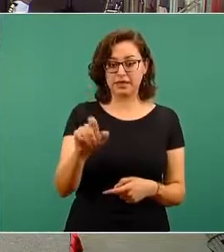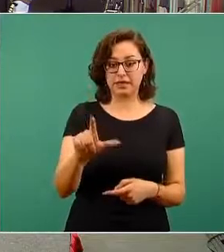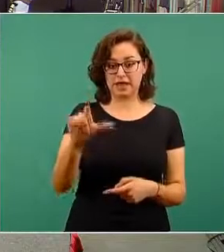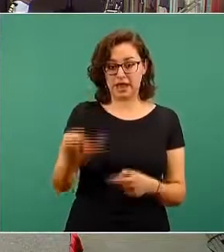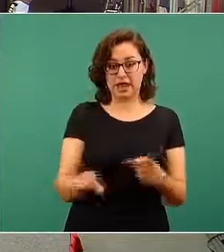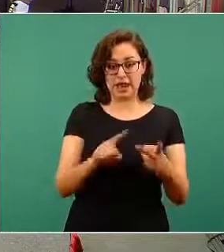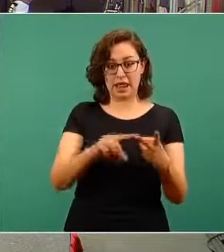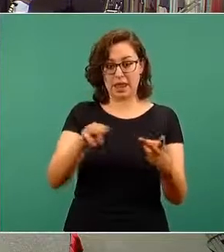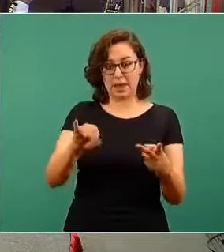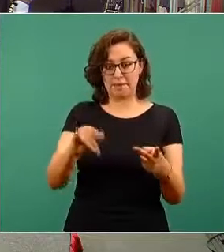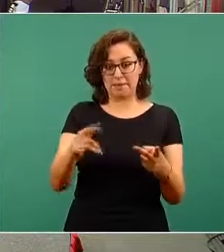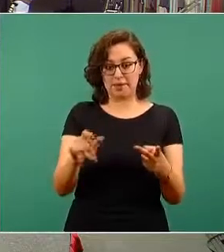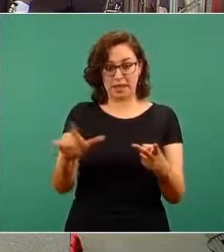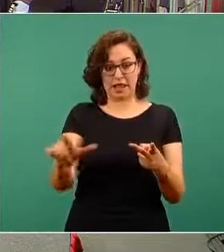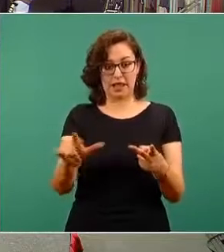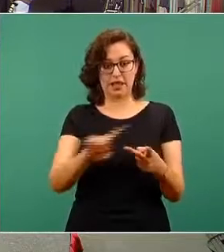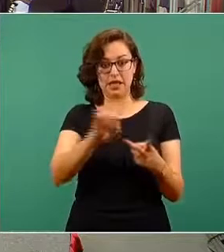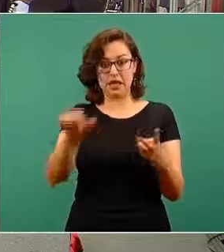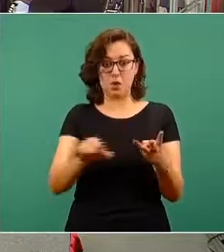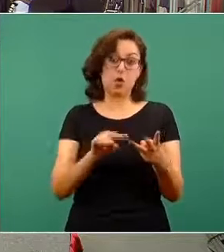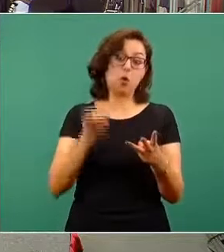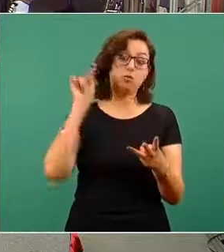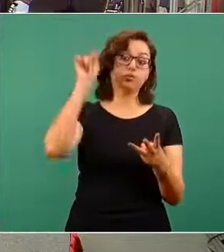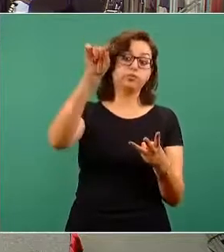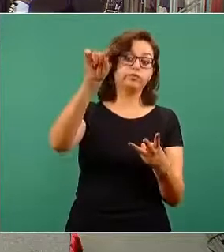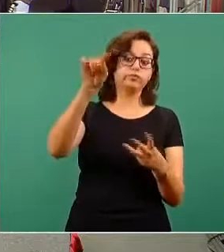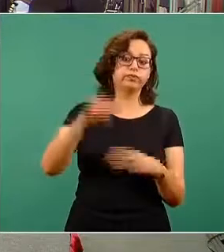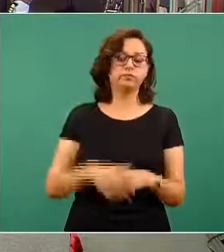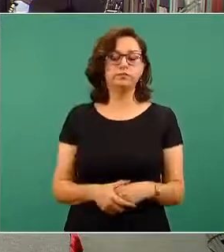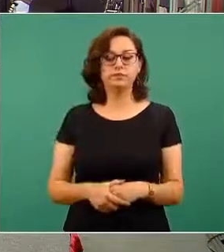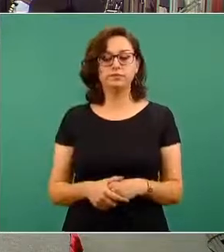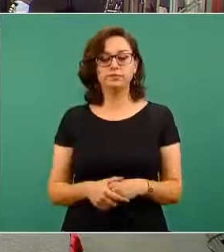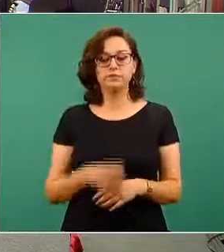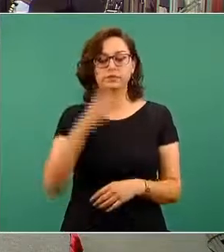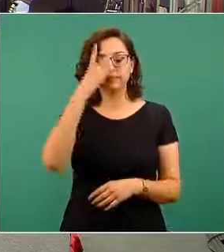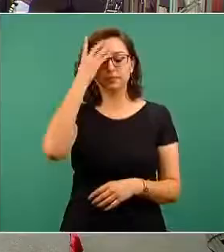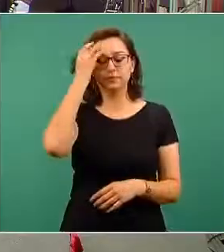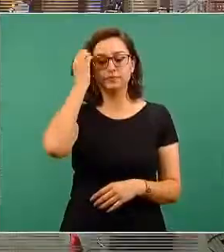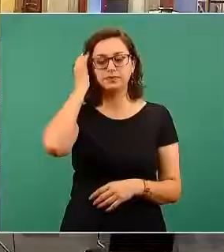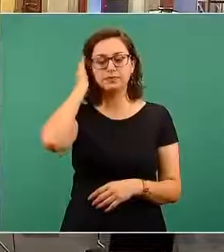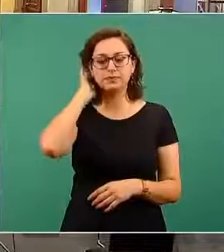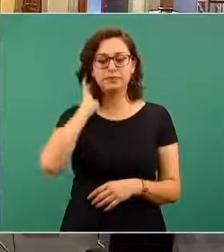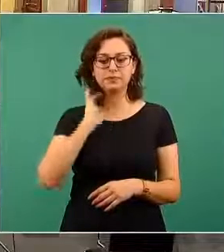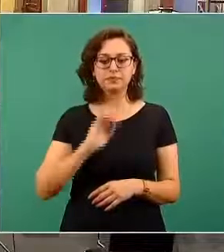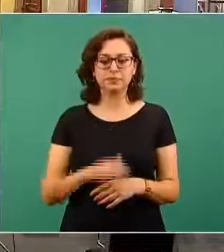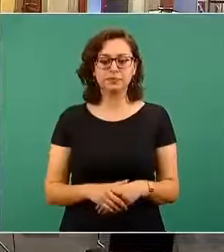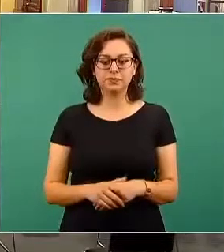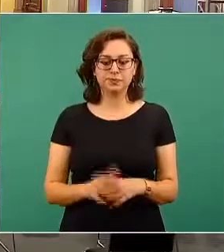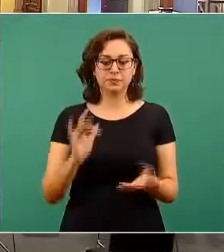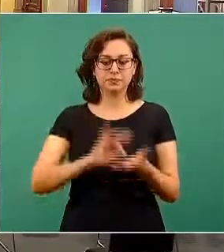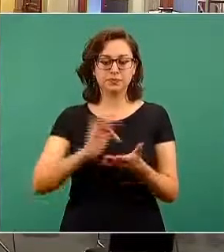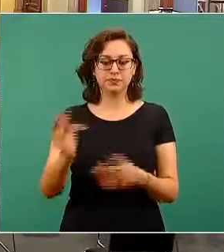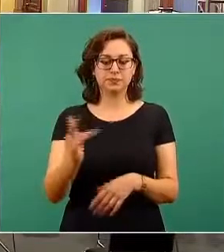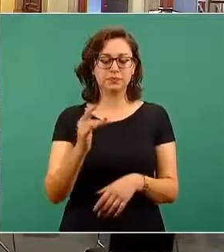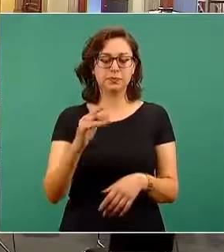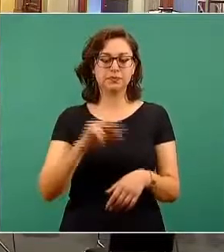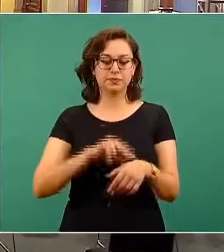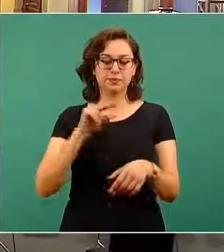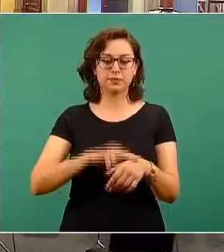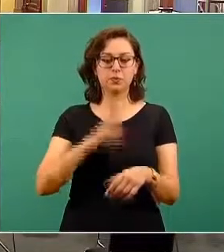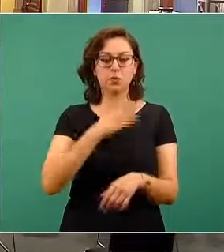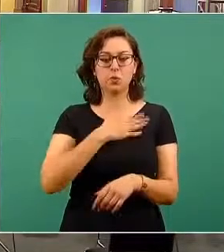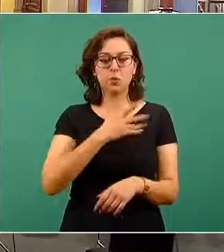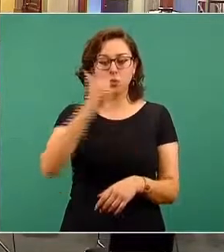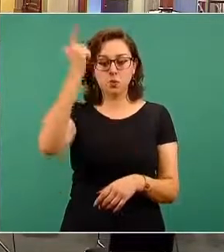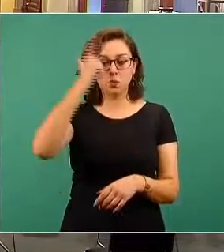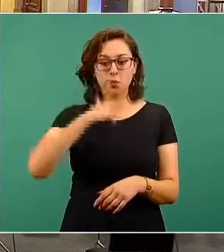página, Miguel, y nos vamos por acá con todos ustedes. Gracias. Gracias, doctor. Buenas noches. Tengo una